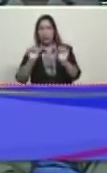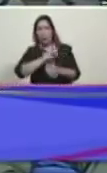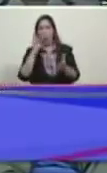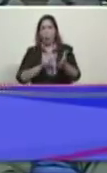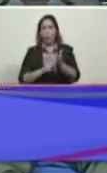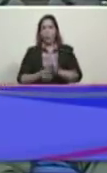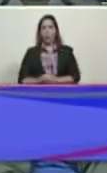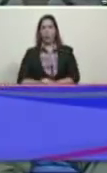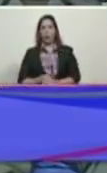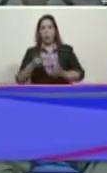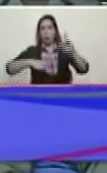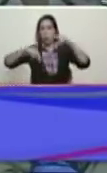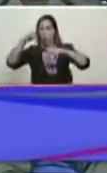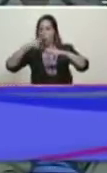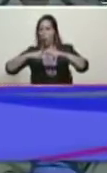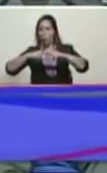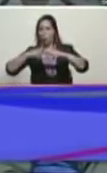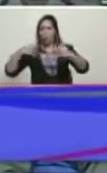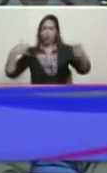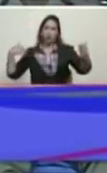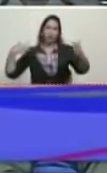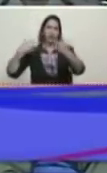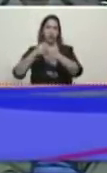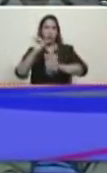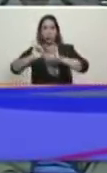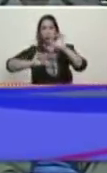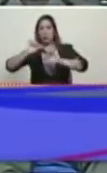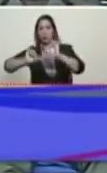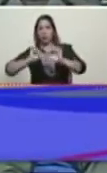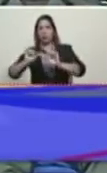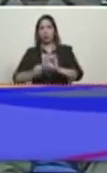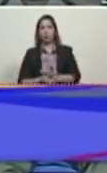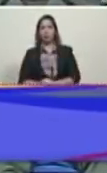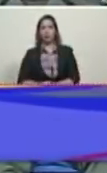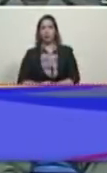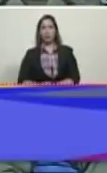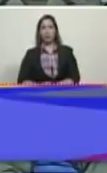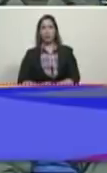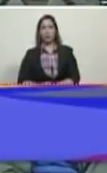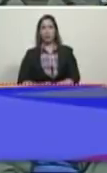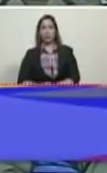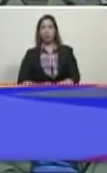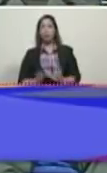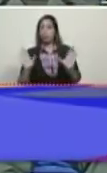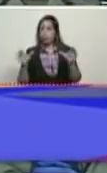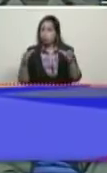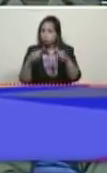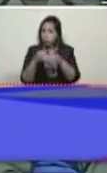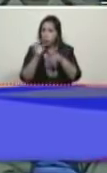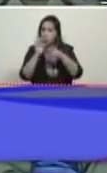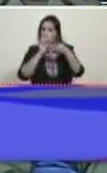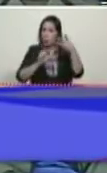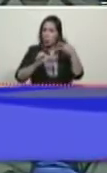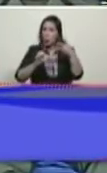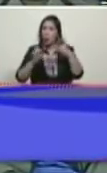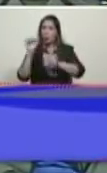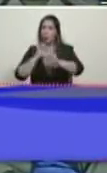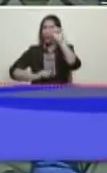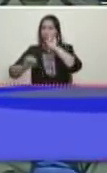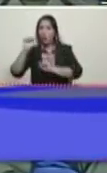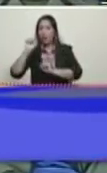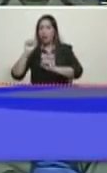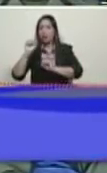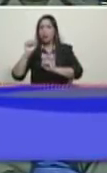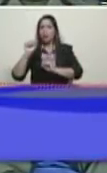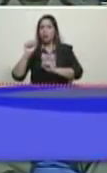que se ha construido a lo largo de los siglos. Un concepto estratégico de defensa que implica la guerra de todo el